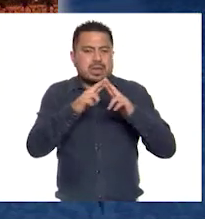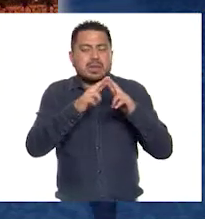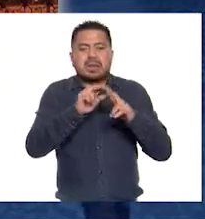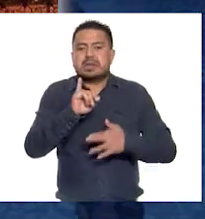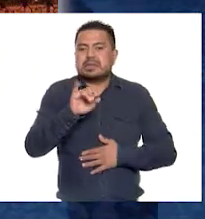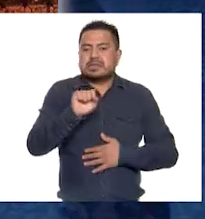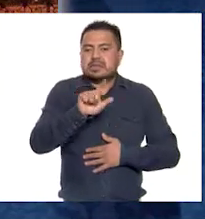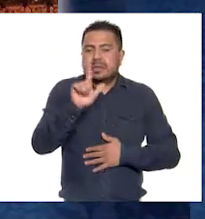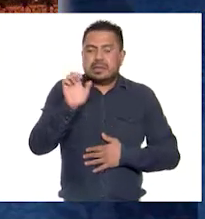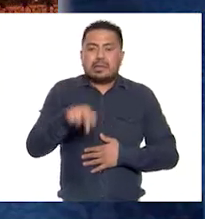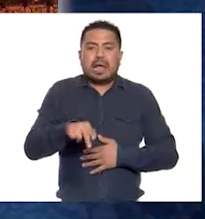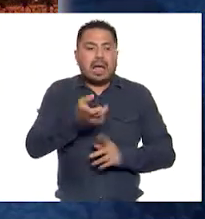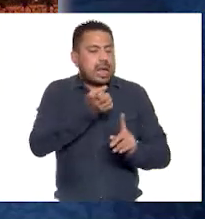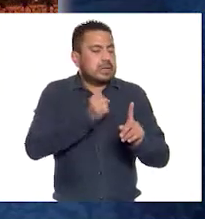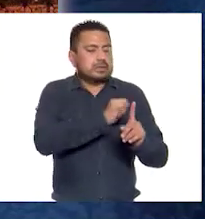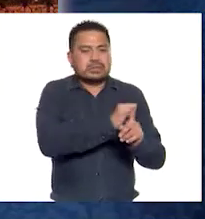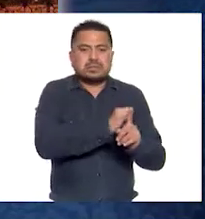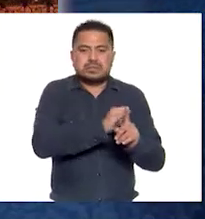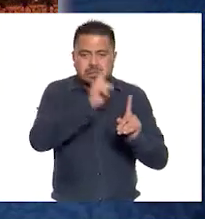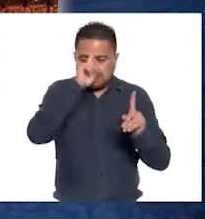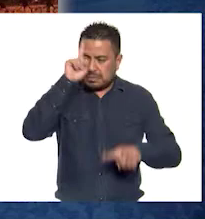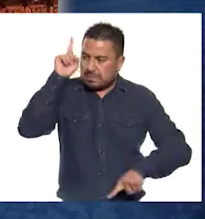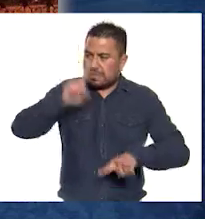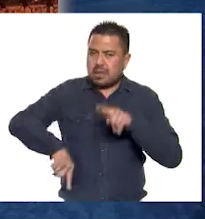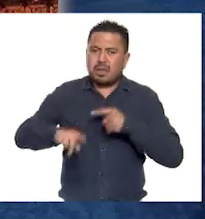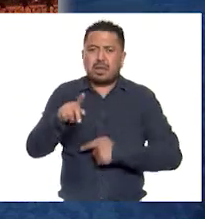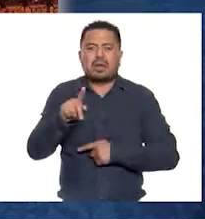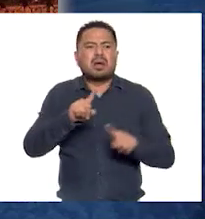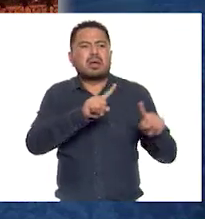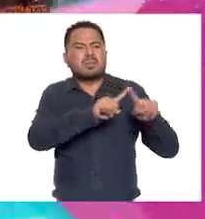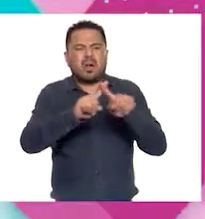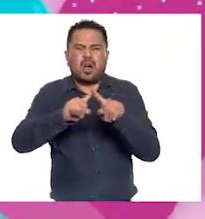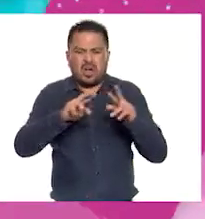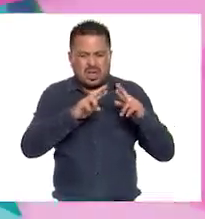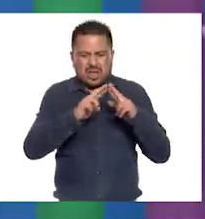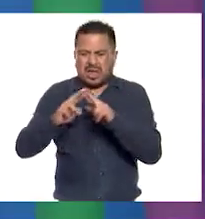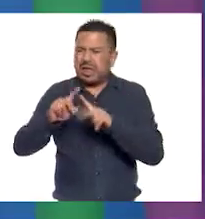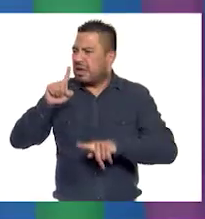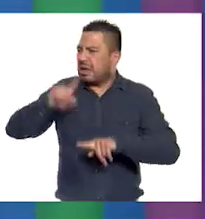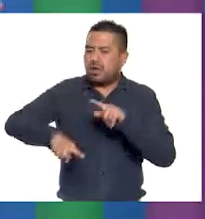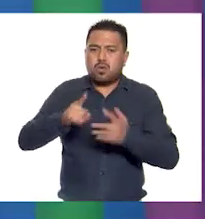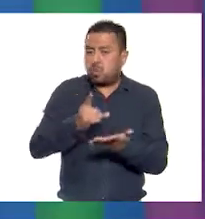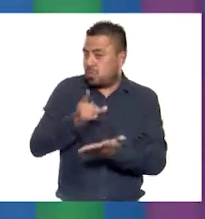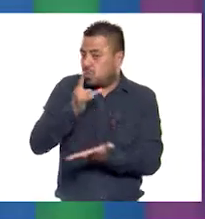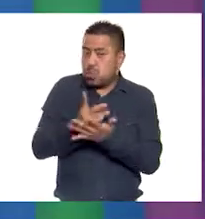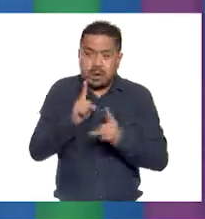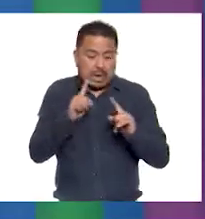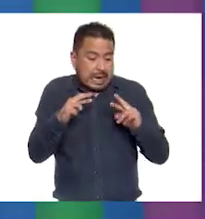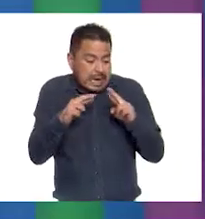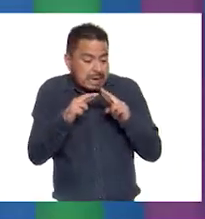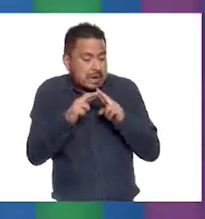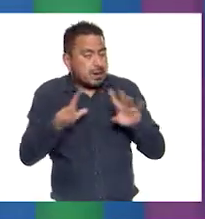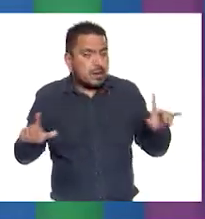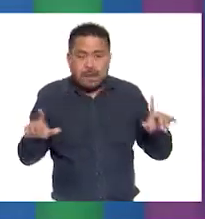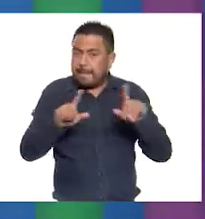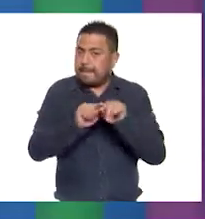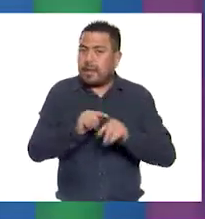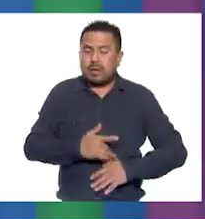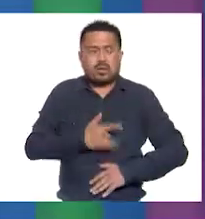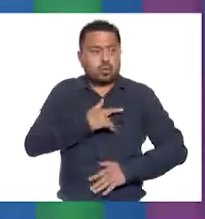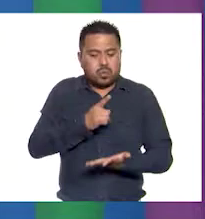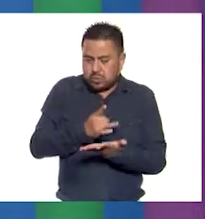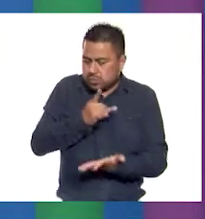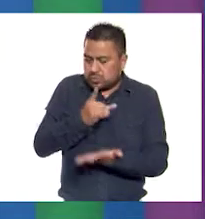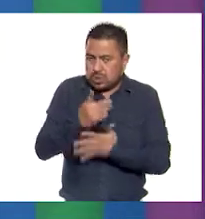Islam. De este modo, dejaron de ser politeístas para convertirse en monoteístas, es decir, creyentes